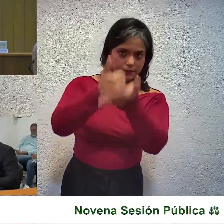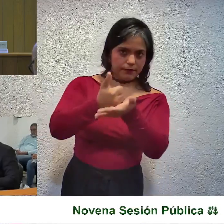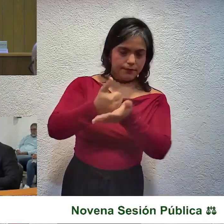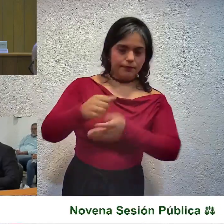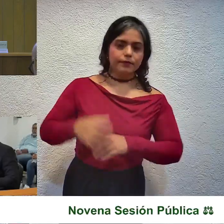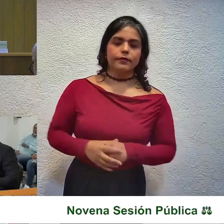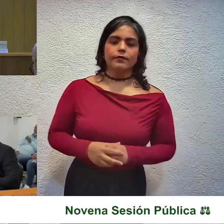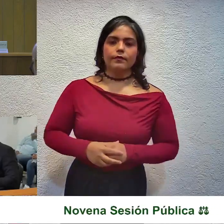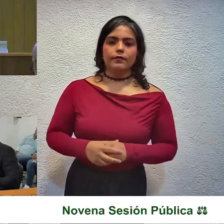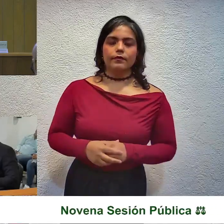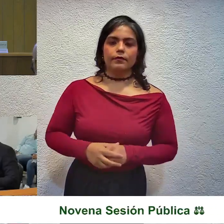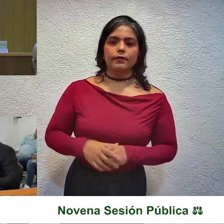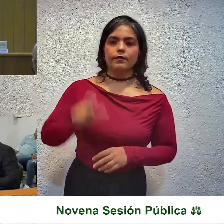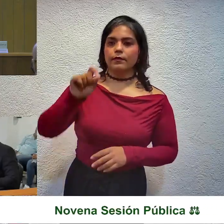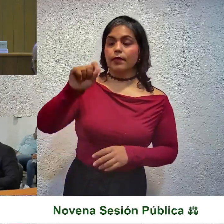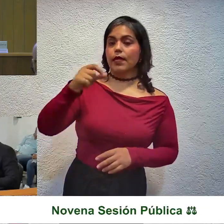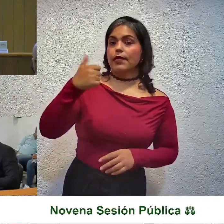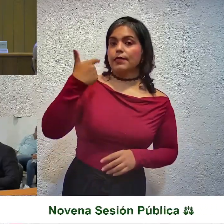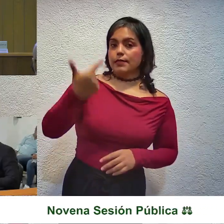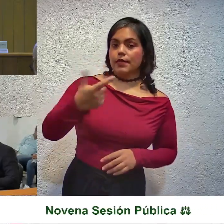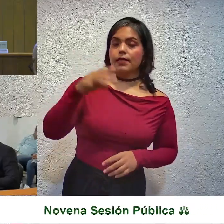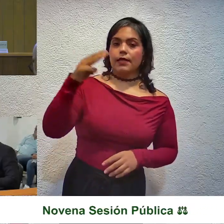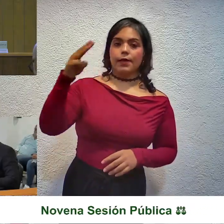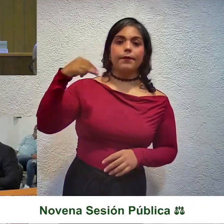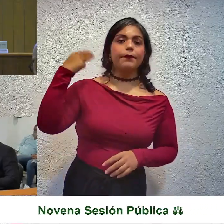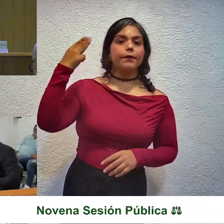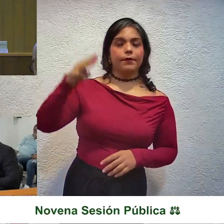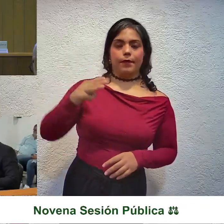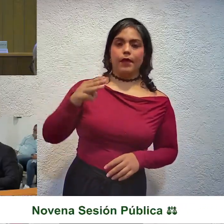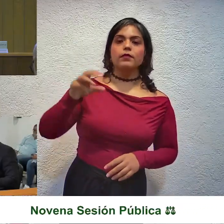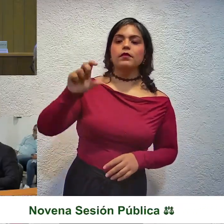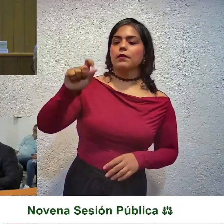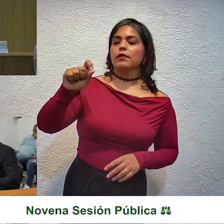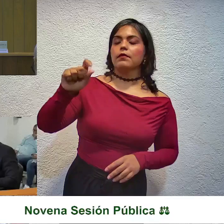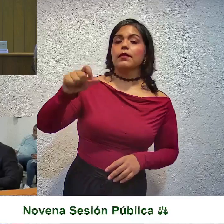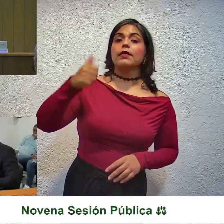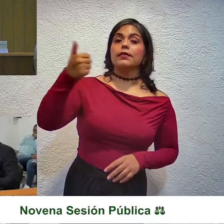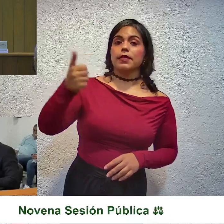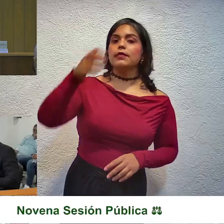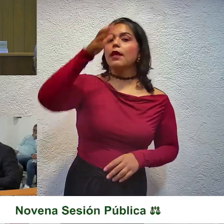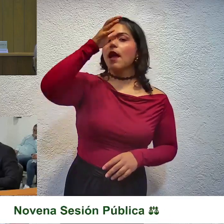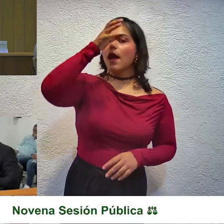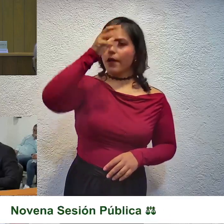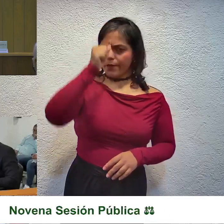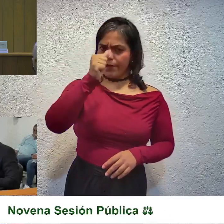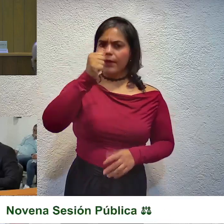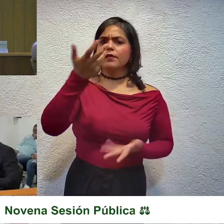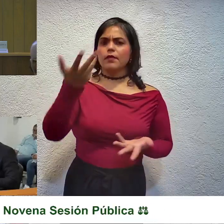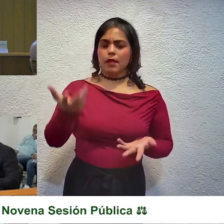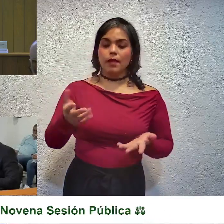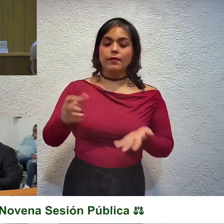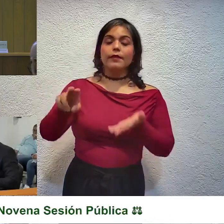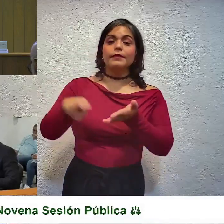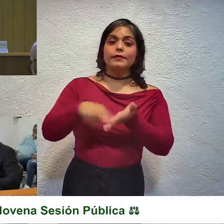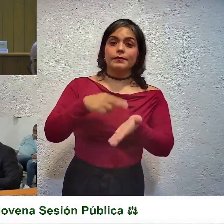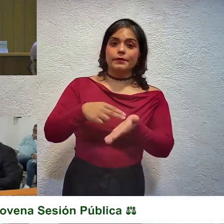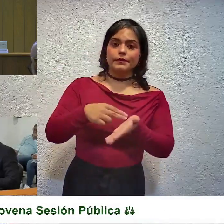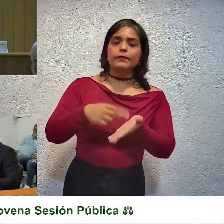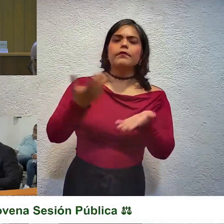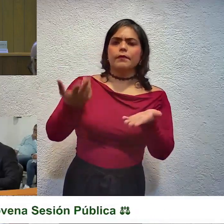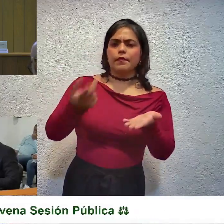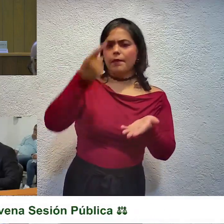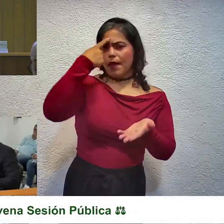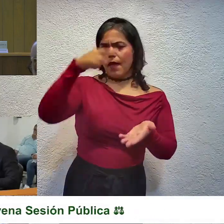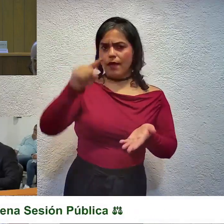Así, se tiene que el 27 de marzo del presente año las partes suscribieron un convenio laboral con recibo finiquito, solicitando a esta